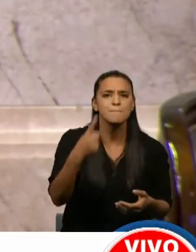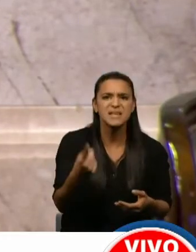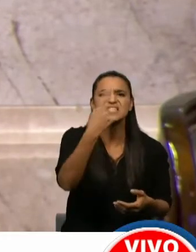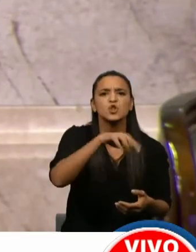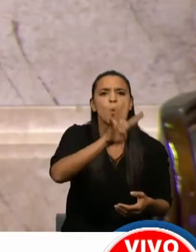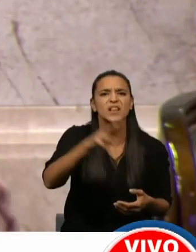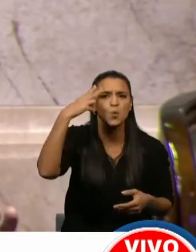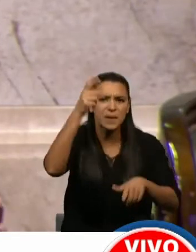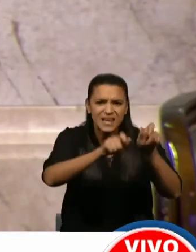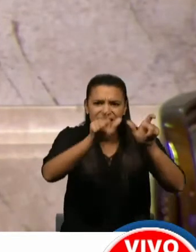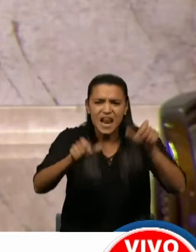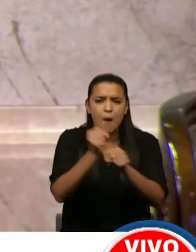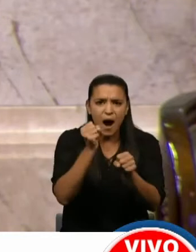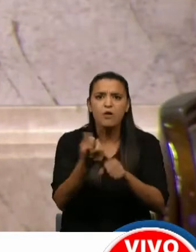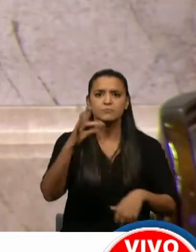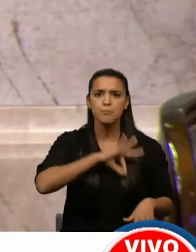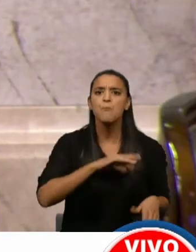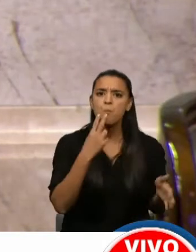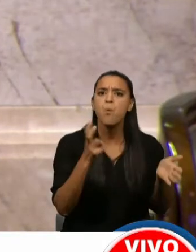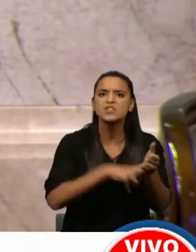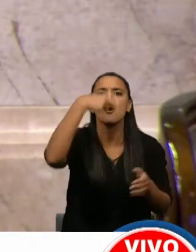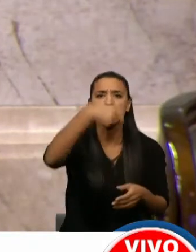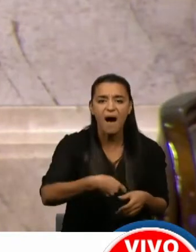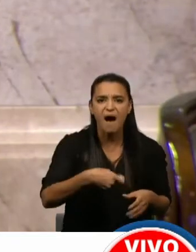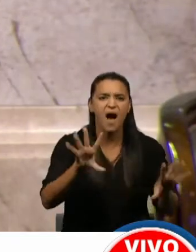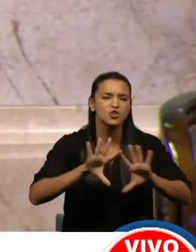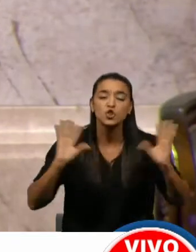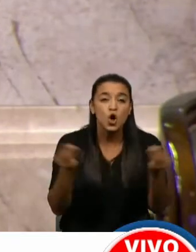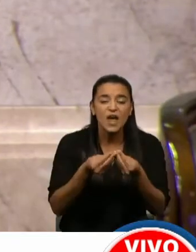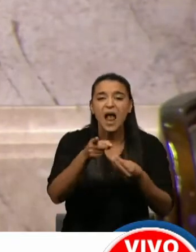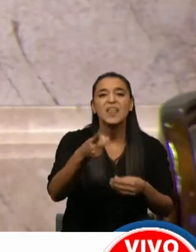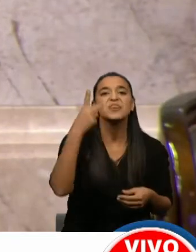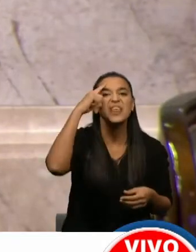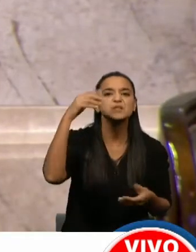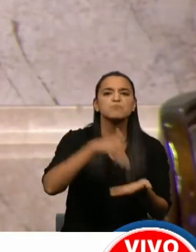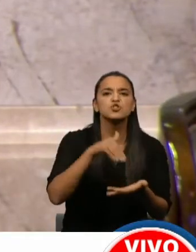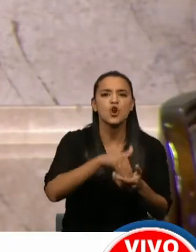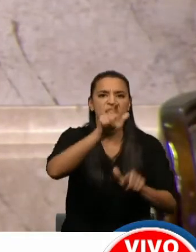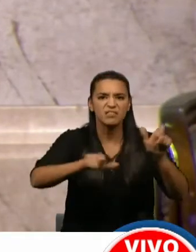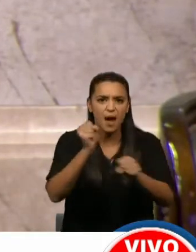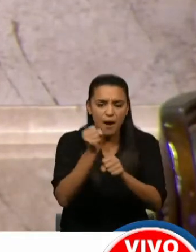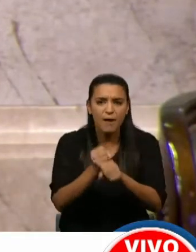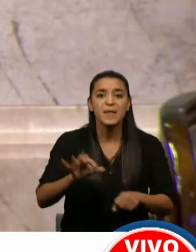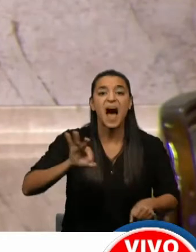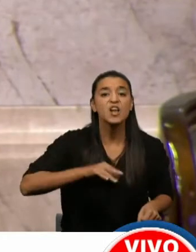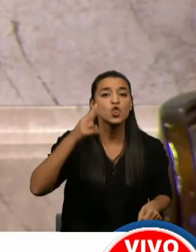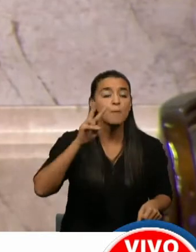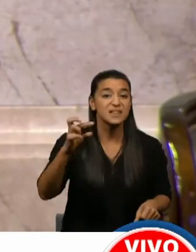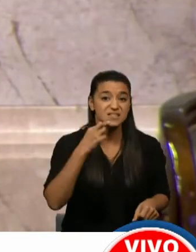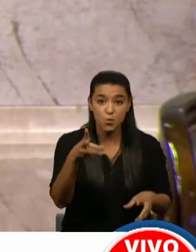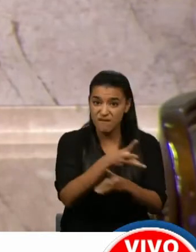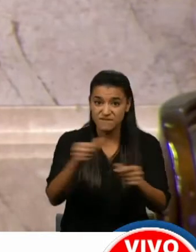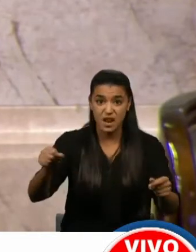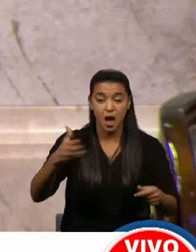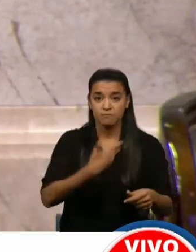1.194.149 trabajadores alcanzados por ganancias de un universo de 10 millones de trabajadores. Año 2019, finalización del